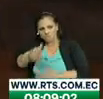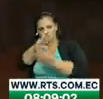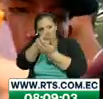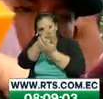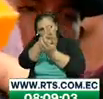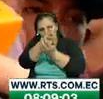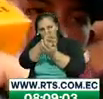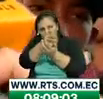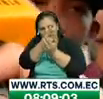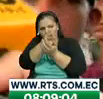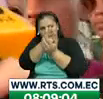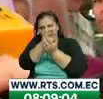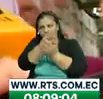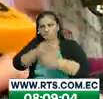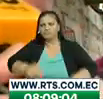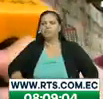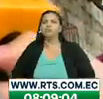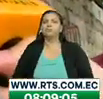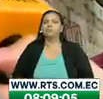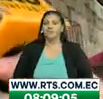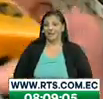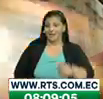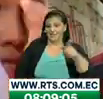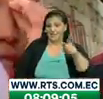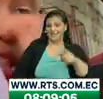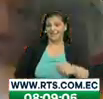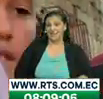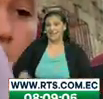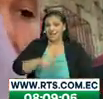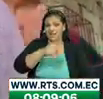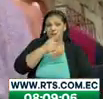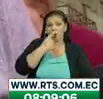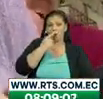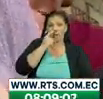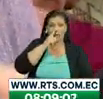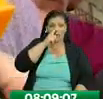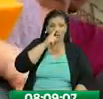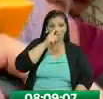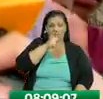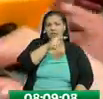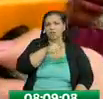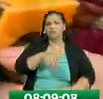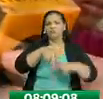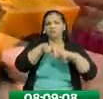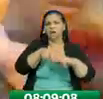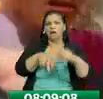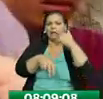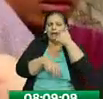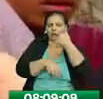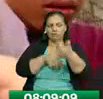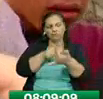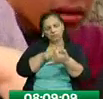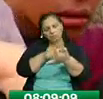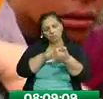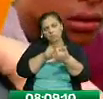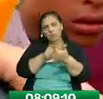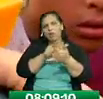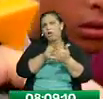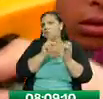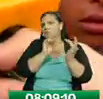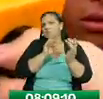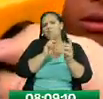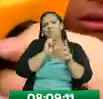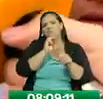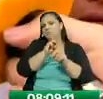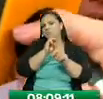disparó. Él estaba chateando su celular ahí. Sí, él estaba ahí donde lo encontraron. Yo estaba atrás